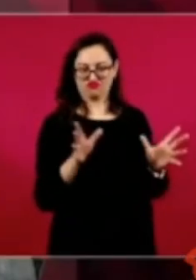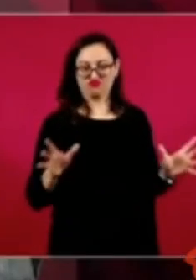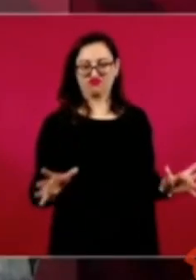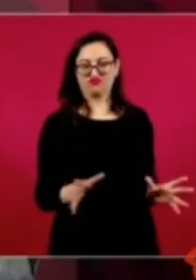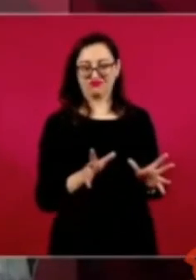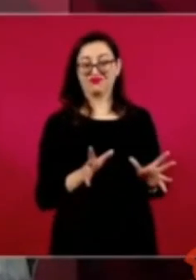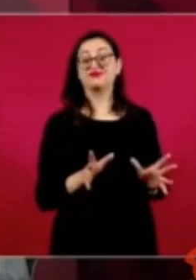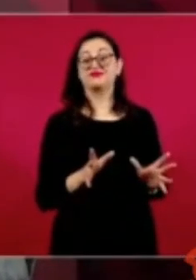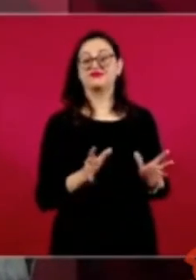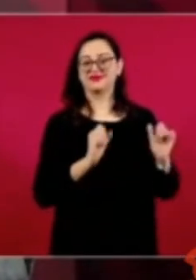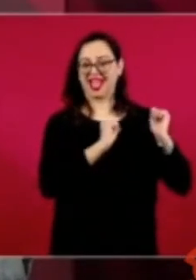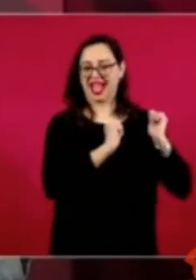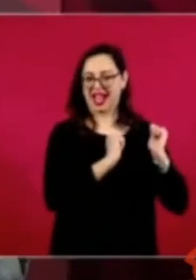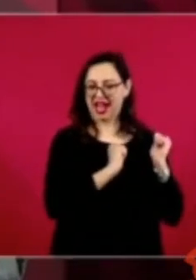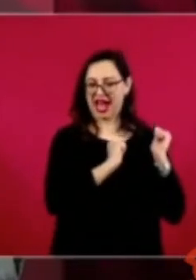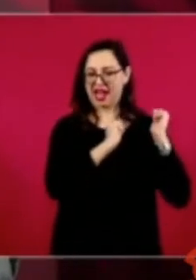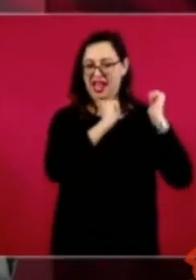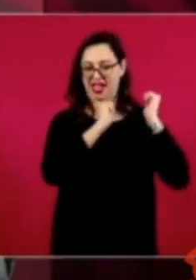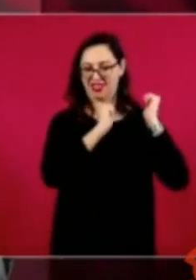La cargada,